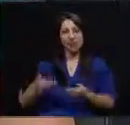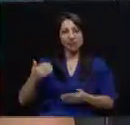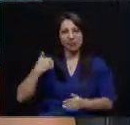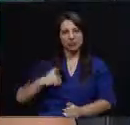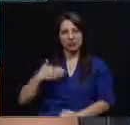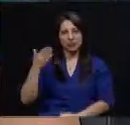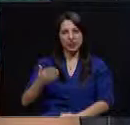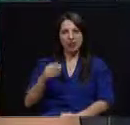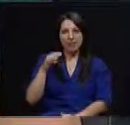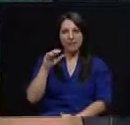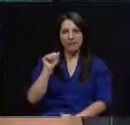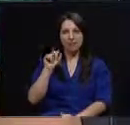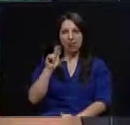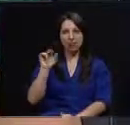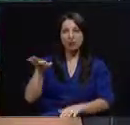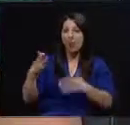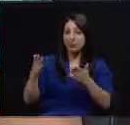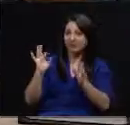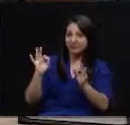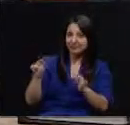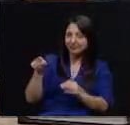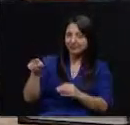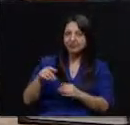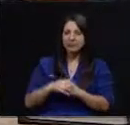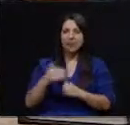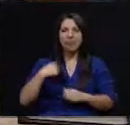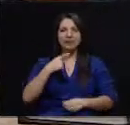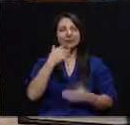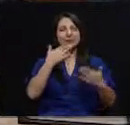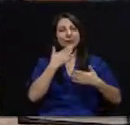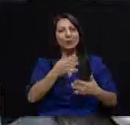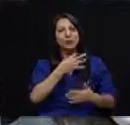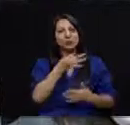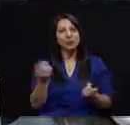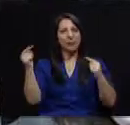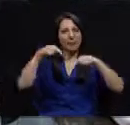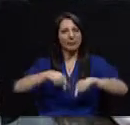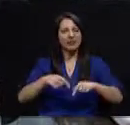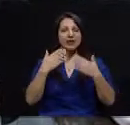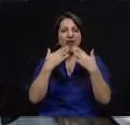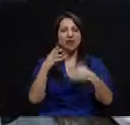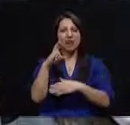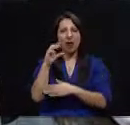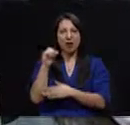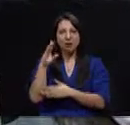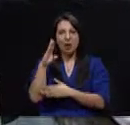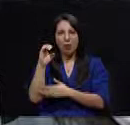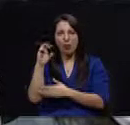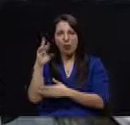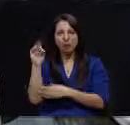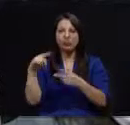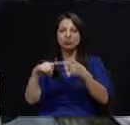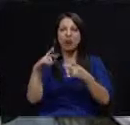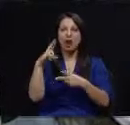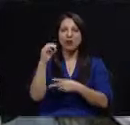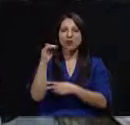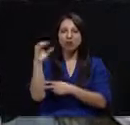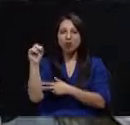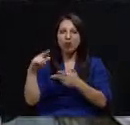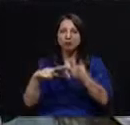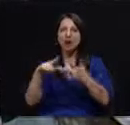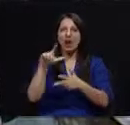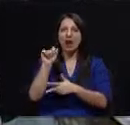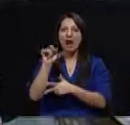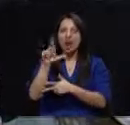Recibamos hoy a don Mauricio. ¿Cómo está don Mauricio Ortiz? Bueno, un gusto, un placer estar aquí. Agradecerle a Roberto, a Rocío, a Laura, a